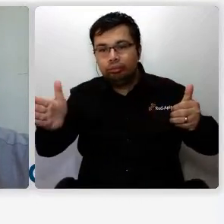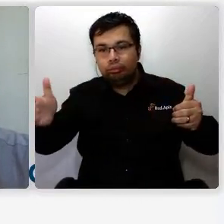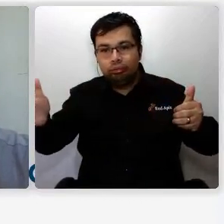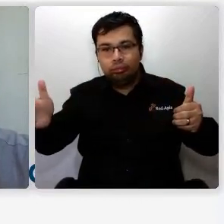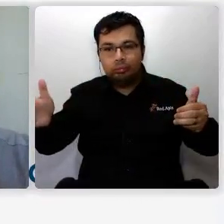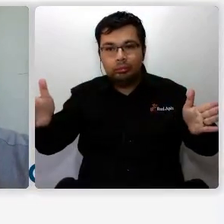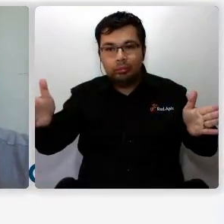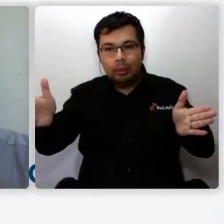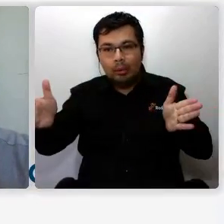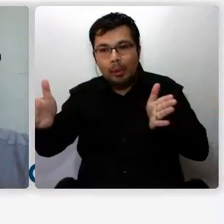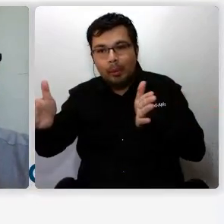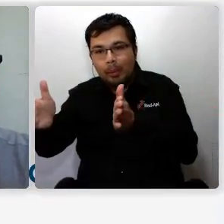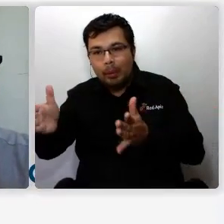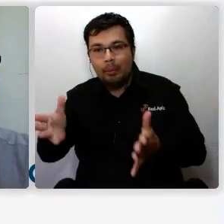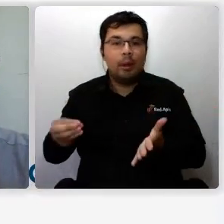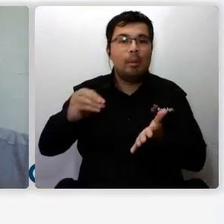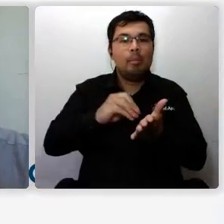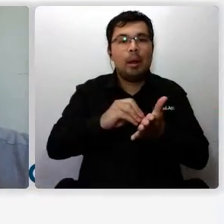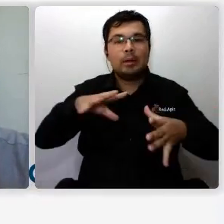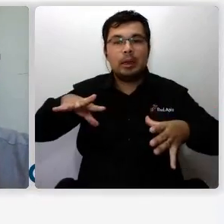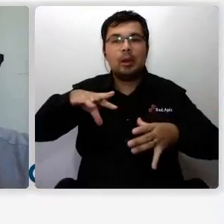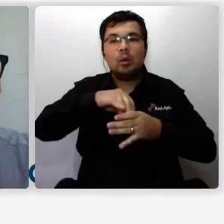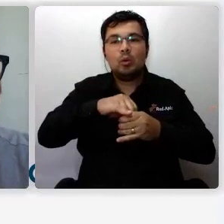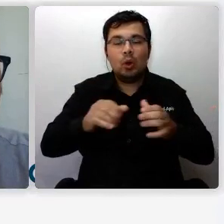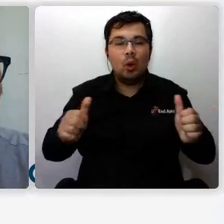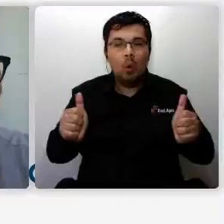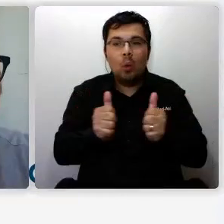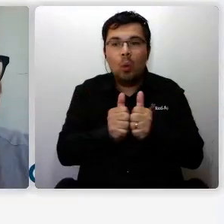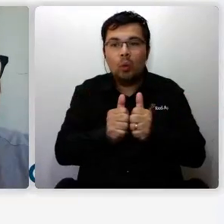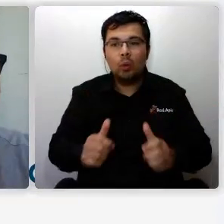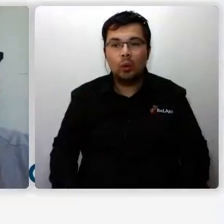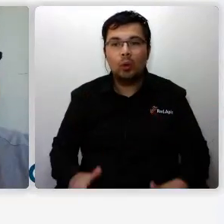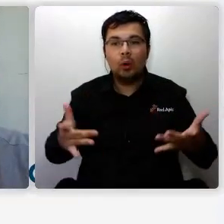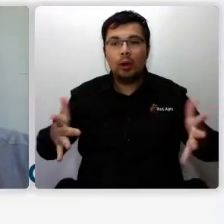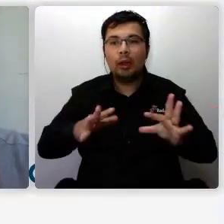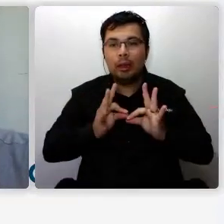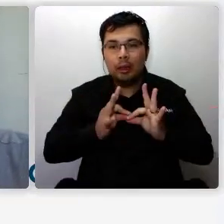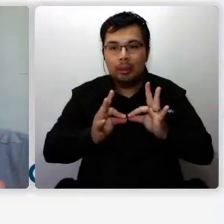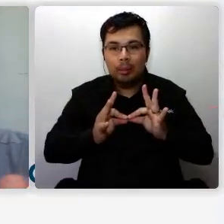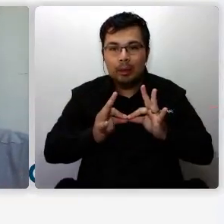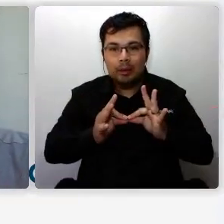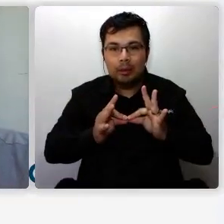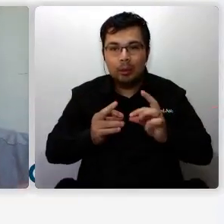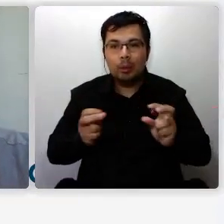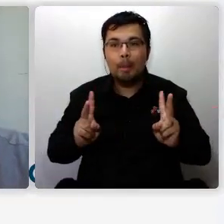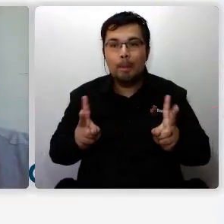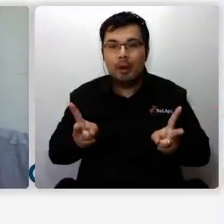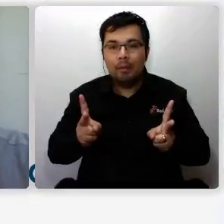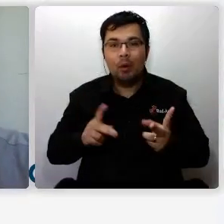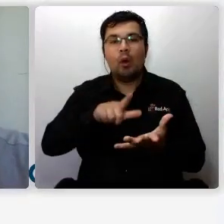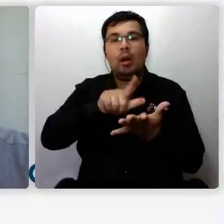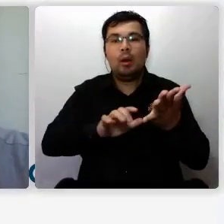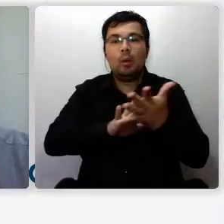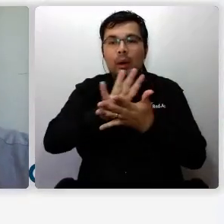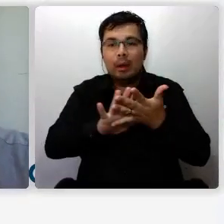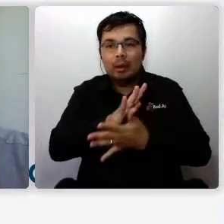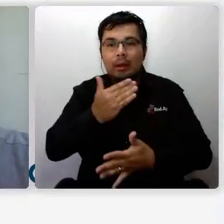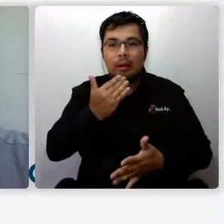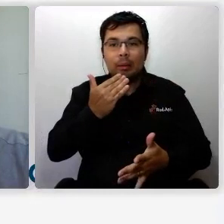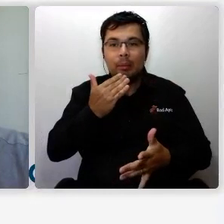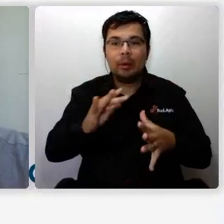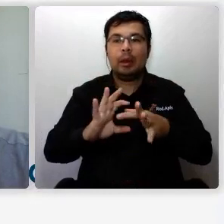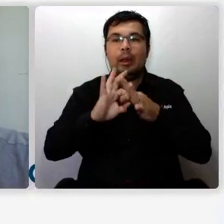más inclusivo justamente con esta traducción simultánea a la lengua de señas. Agradecerle a todos los partners que hicieron posible